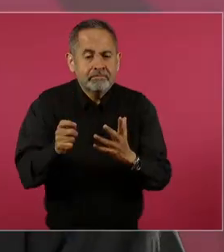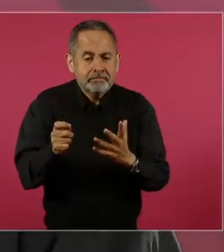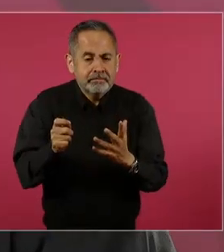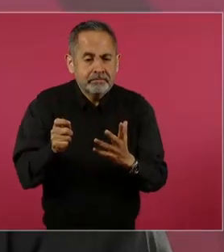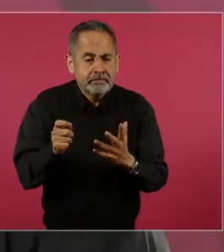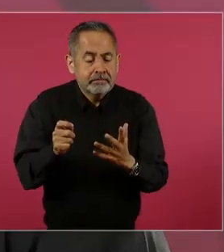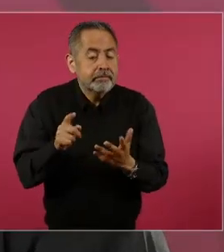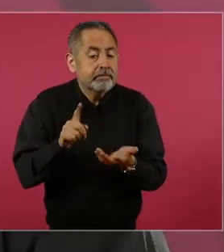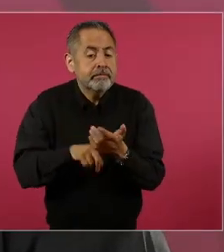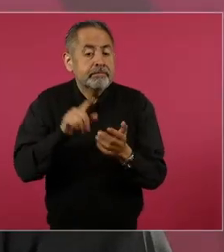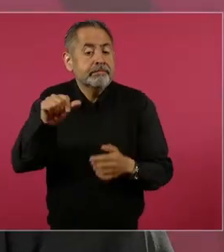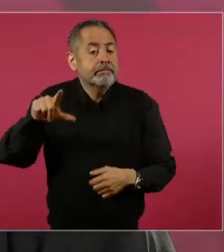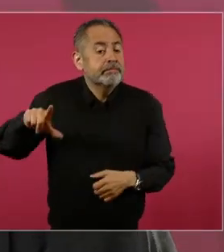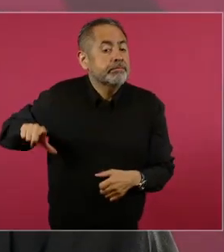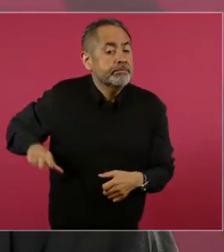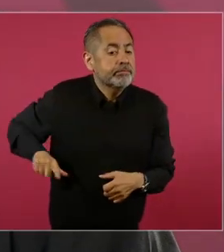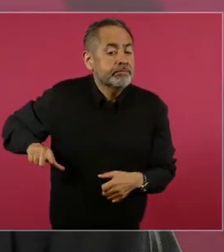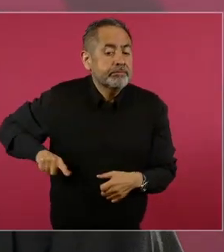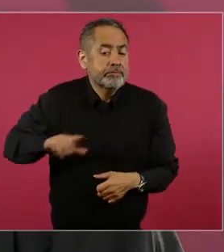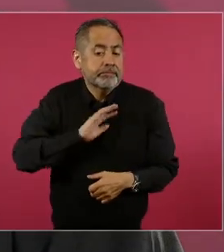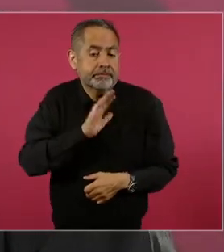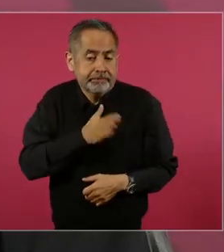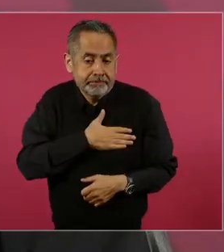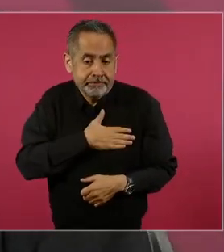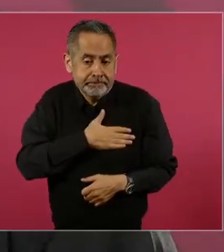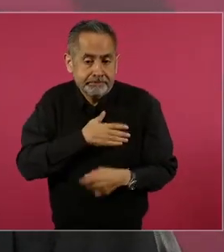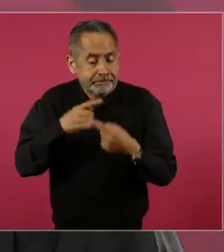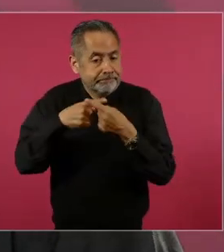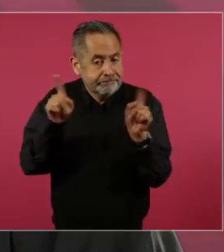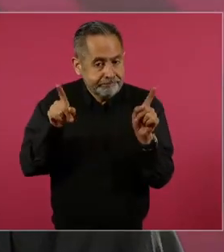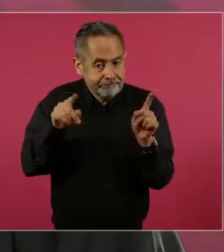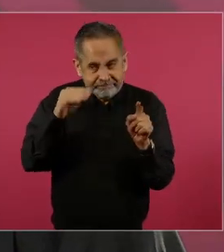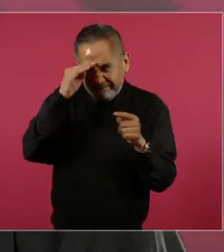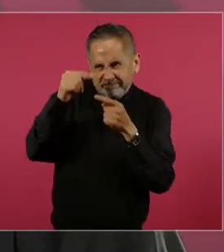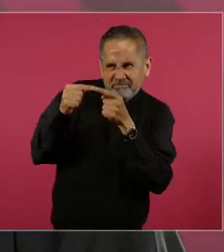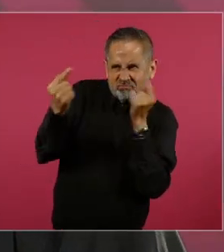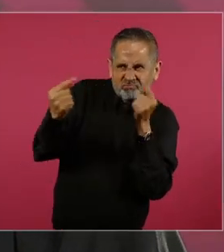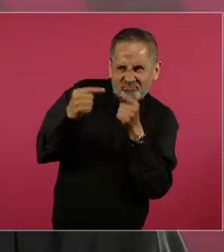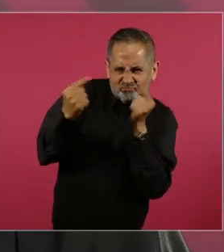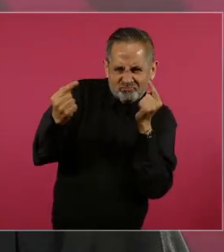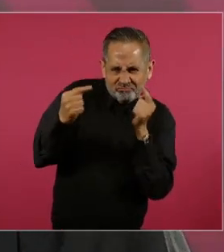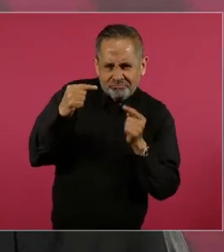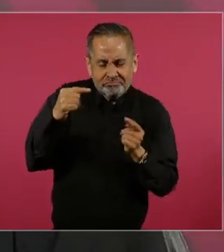el gobierno de España no se tienen